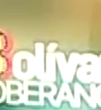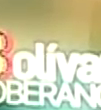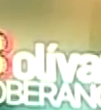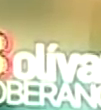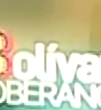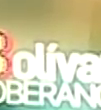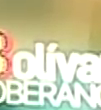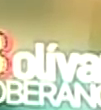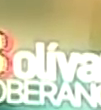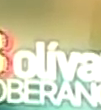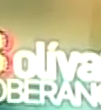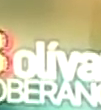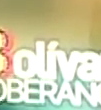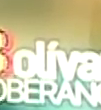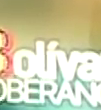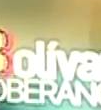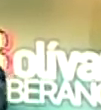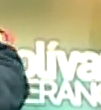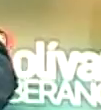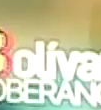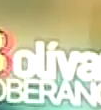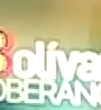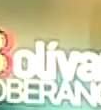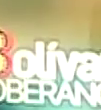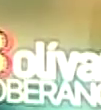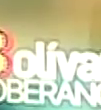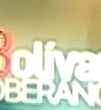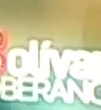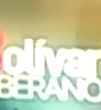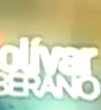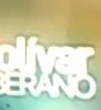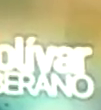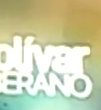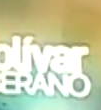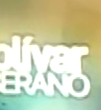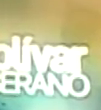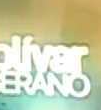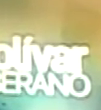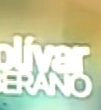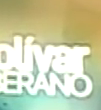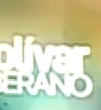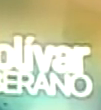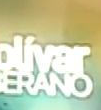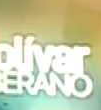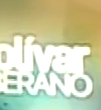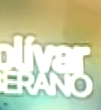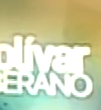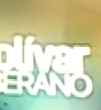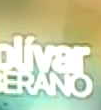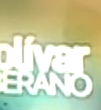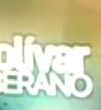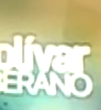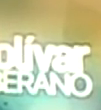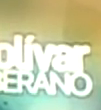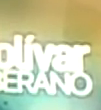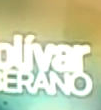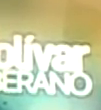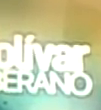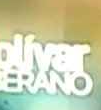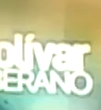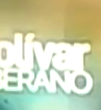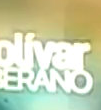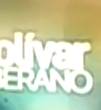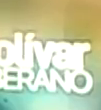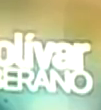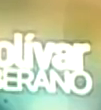felicidad social, la felicidad económica del pueblo. Para eso estamos aquí. Y cada vez que nosotros producimos oro, ministro Víctor Cano, usted